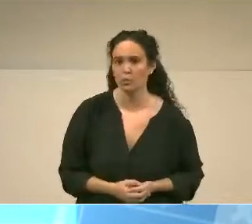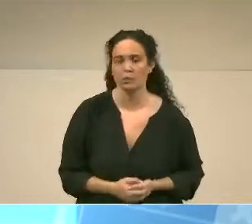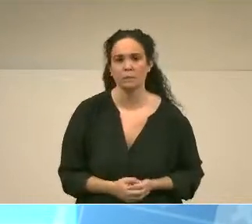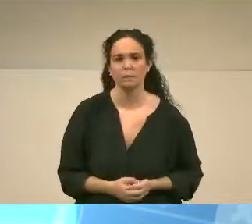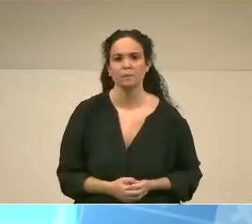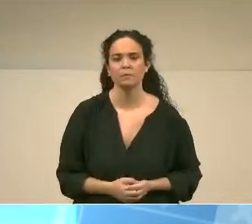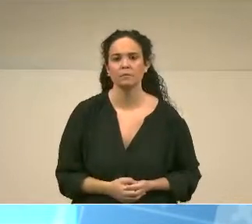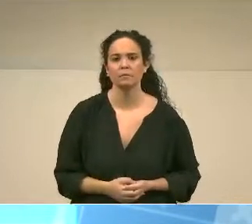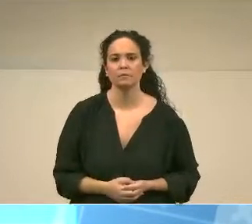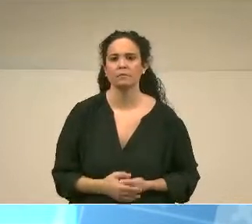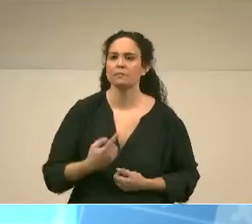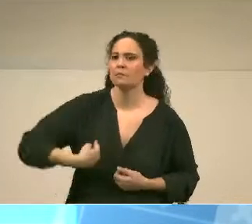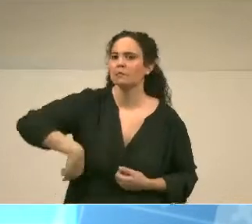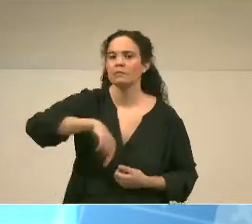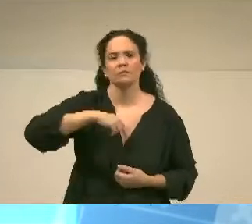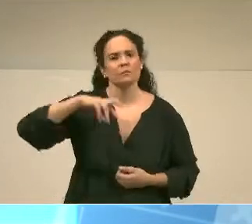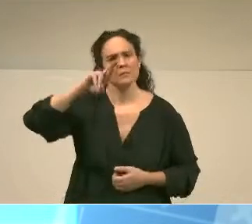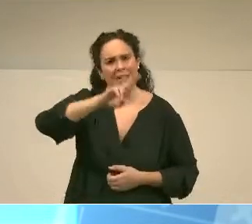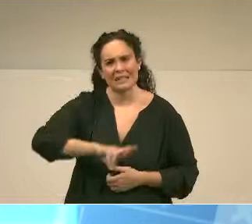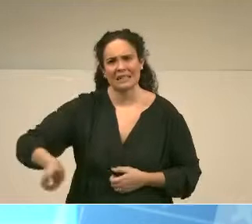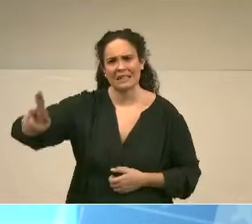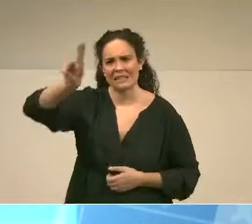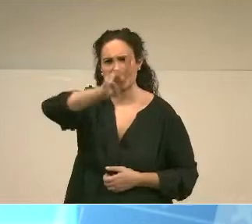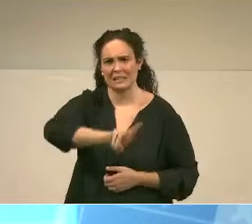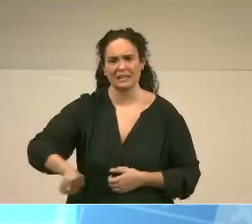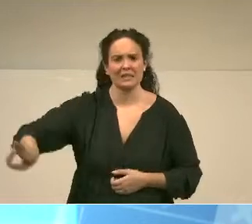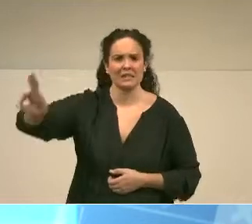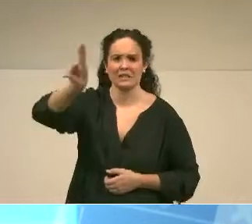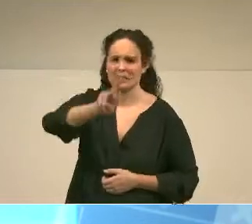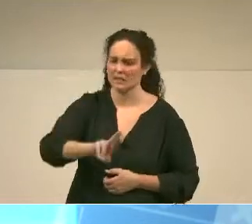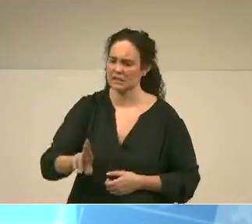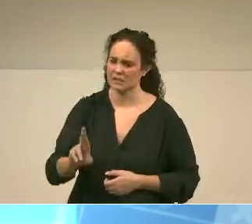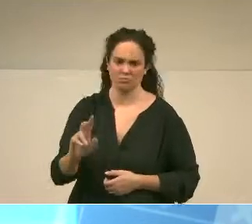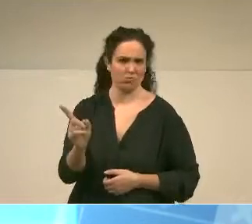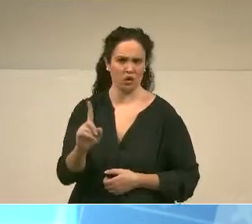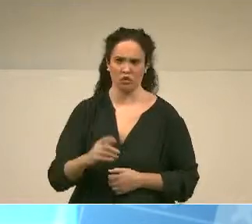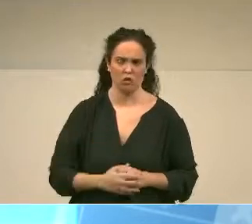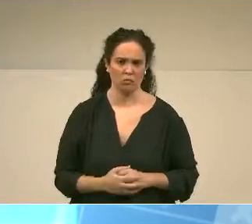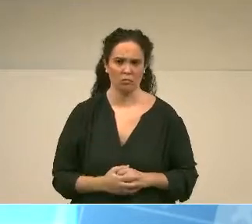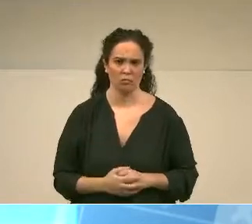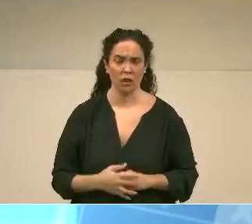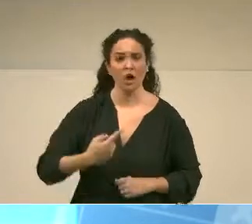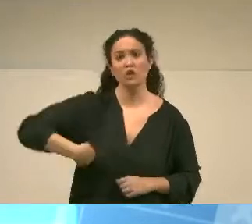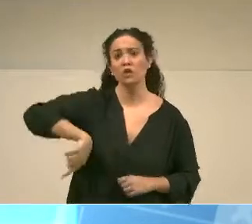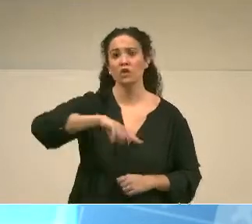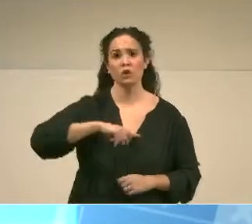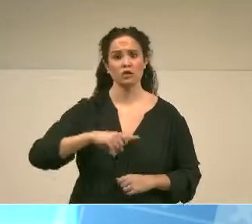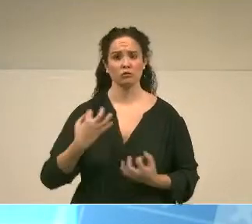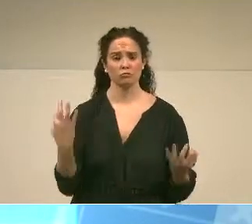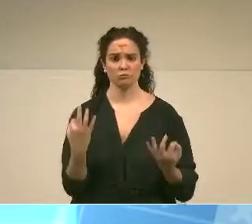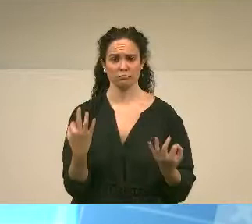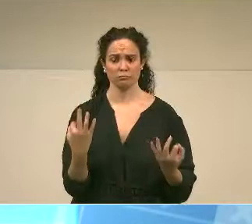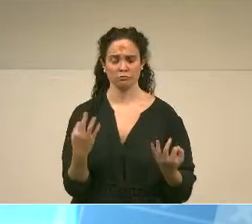no vamos a insistir en lo que ya se ha dicho por parte de unos y otros, ¿no? Lo que sí consideramos es que se están observando